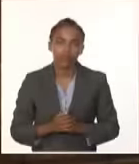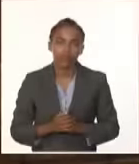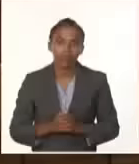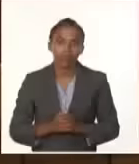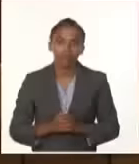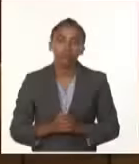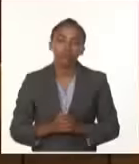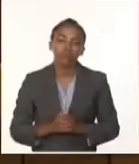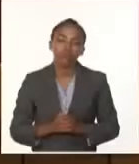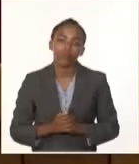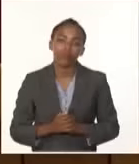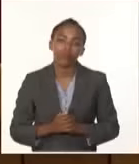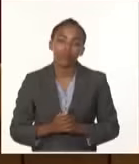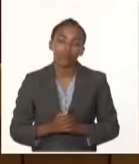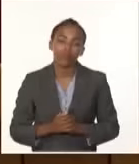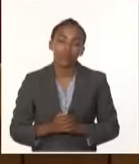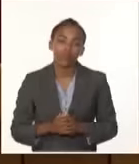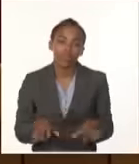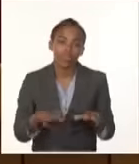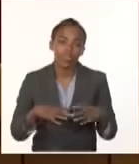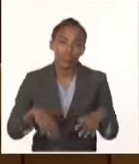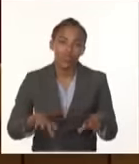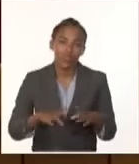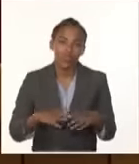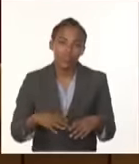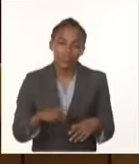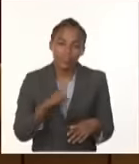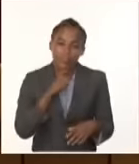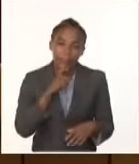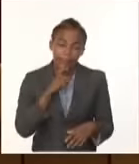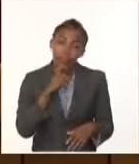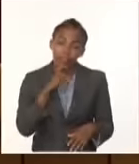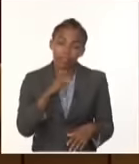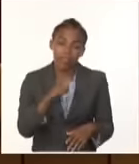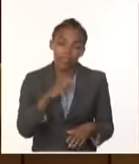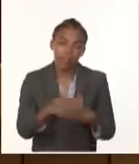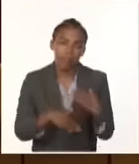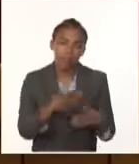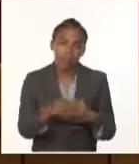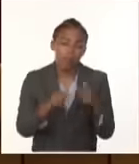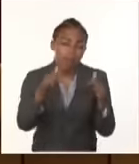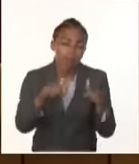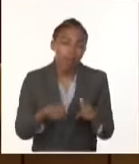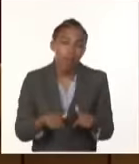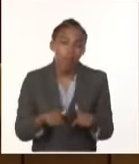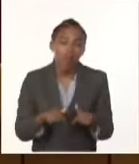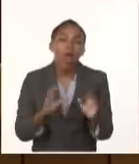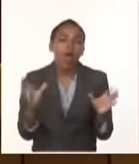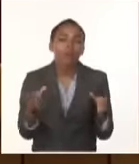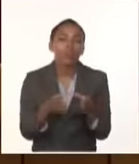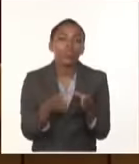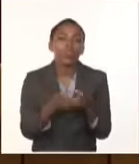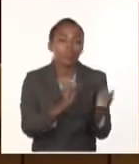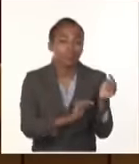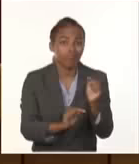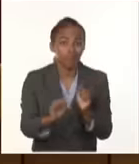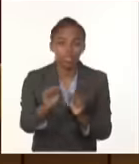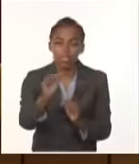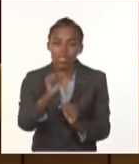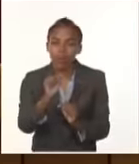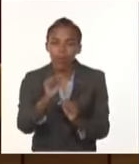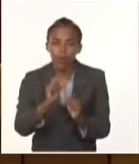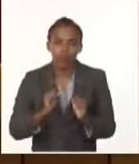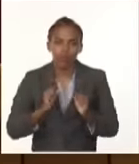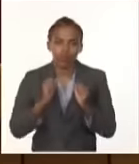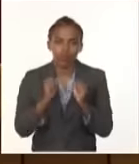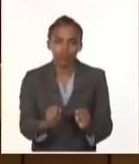En un escenario colmado de obstáculos como el que estamos transitando, la unidad es el arma principal para resistir